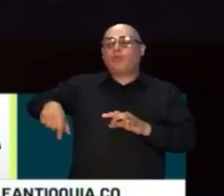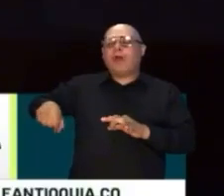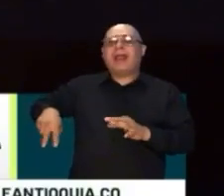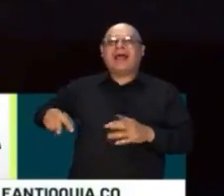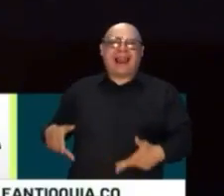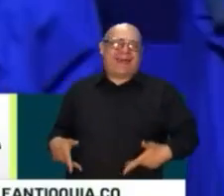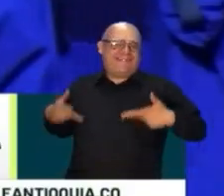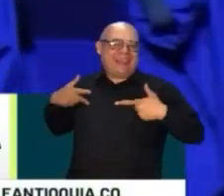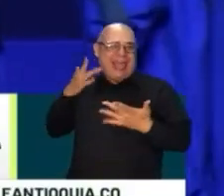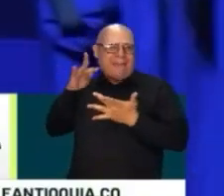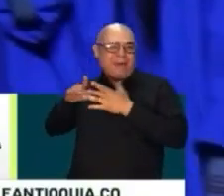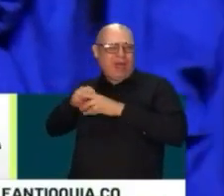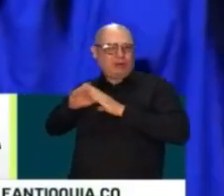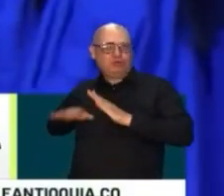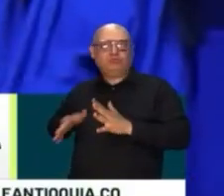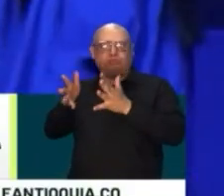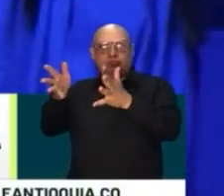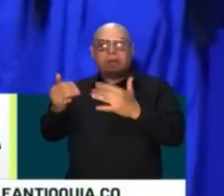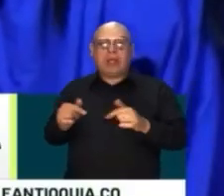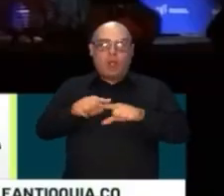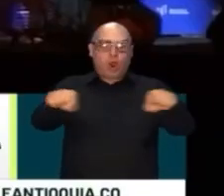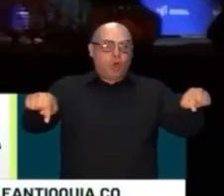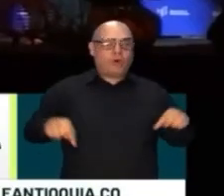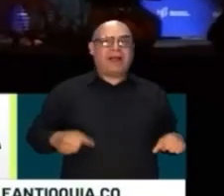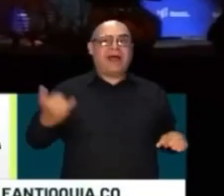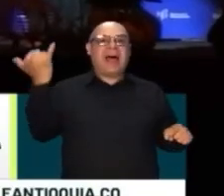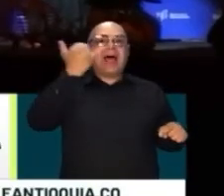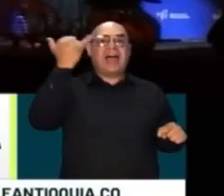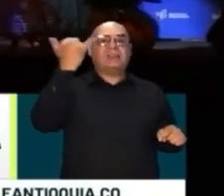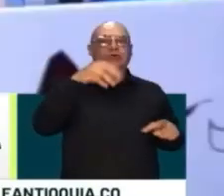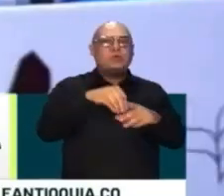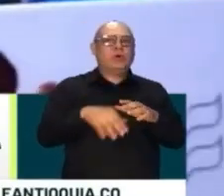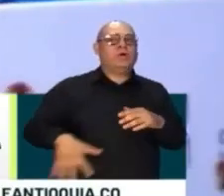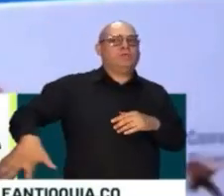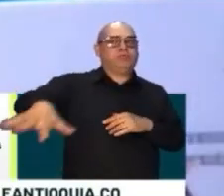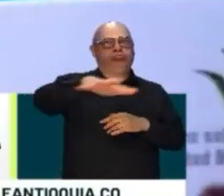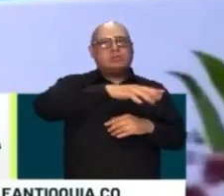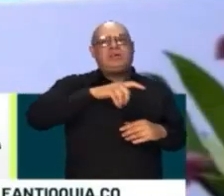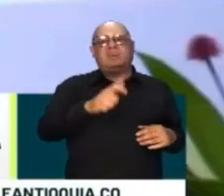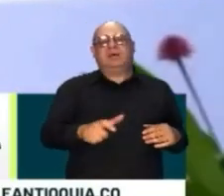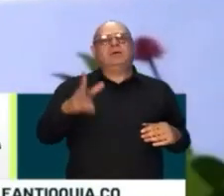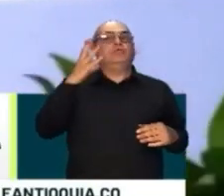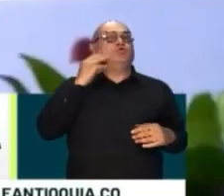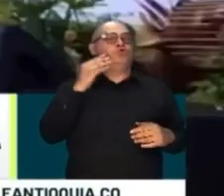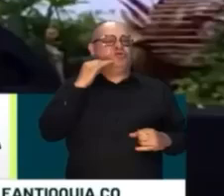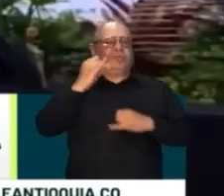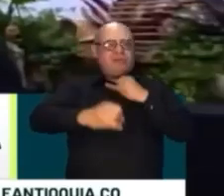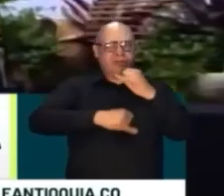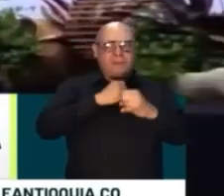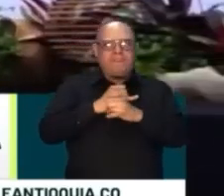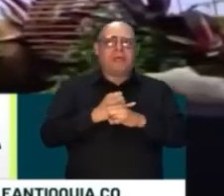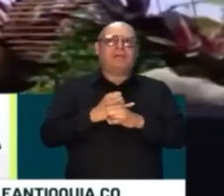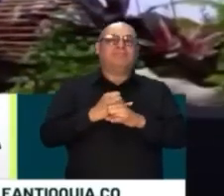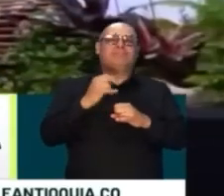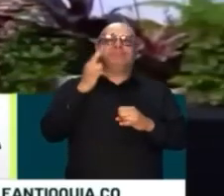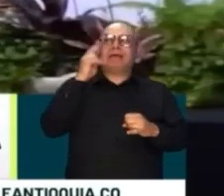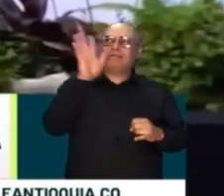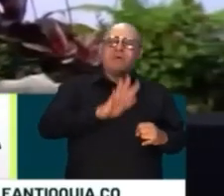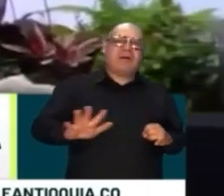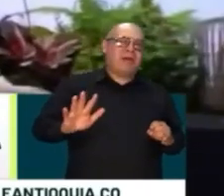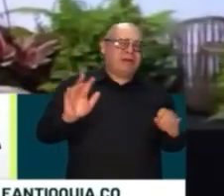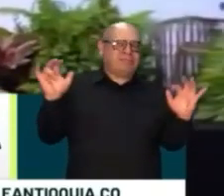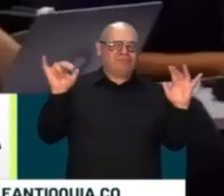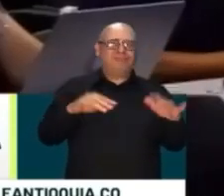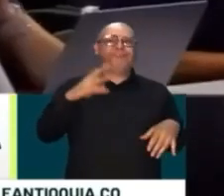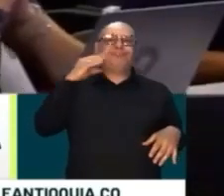manera hoy en el pabellón azul vamos a estar con un panel de expertos nacionales e internacionales un poco de esa implementación de los